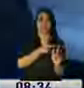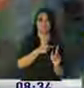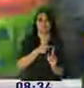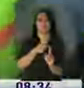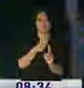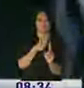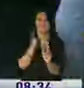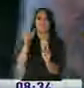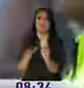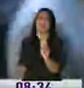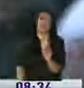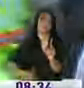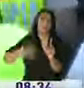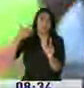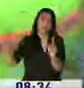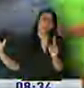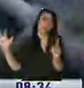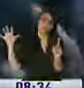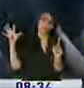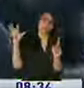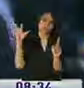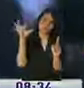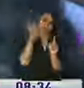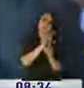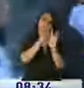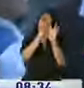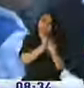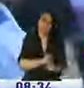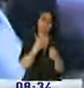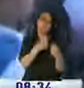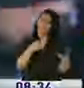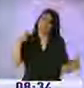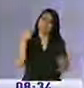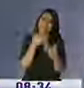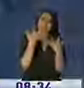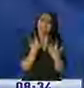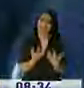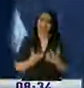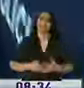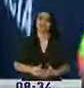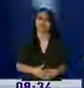personas enardecidas e indignadas que intentaban lincharlo.